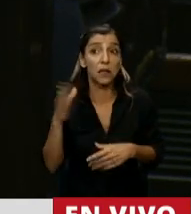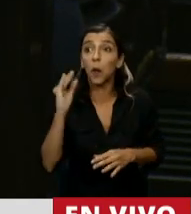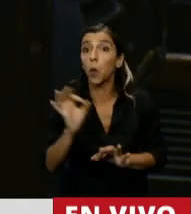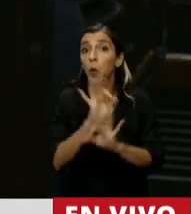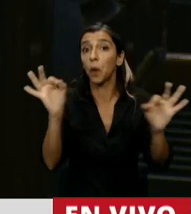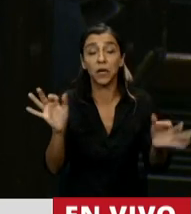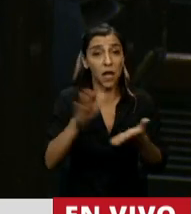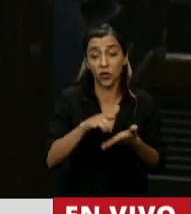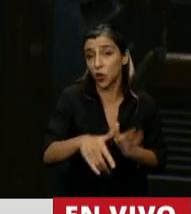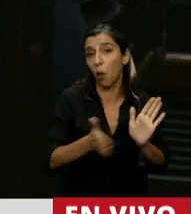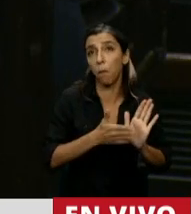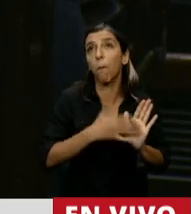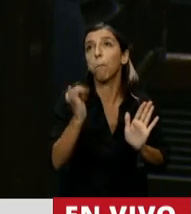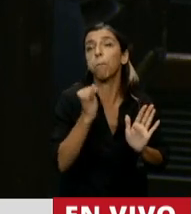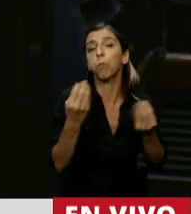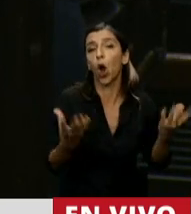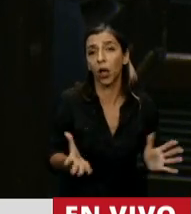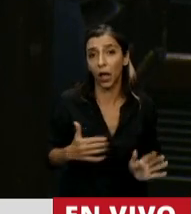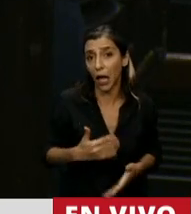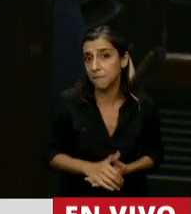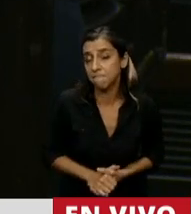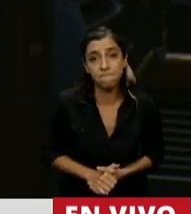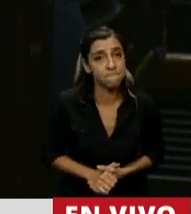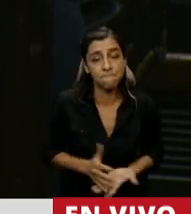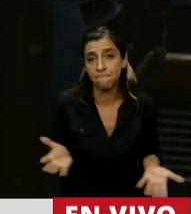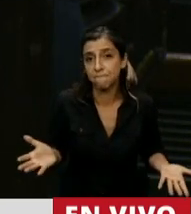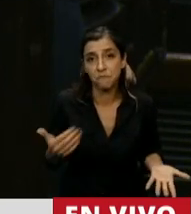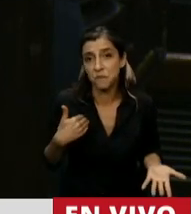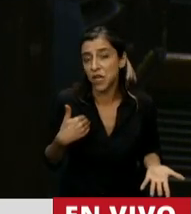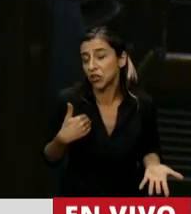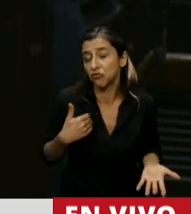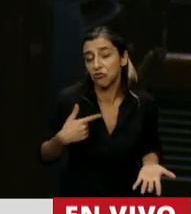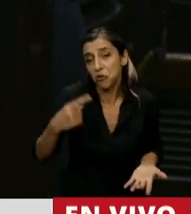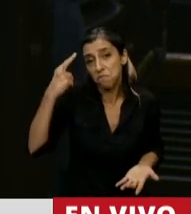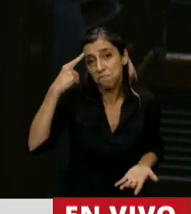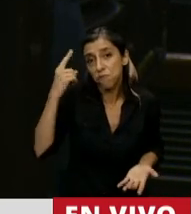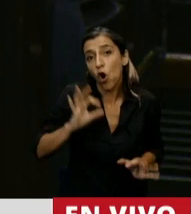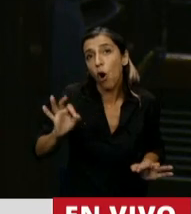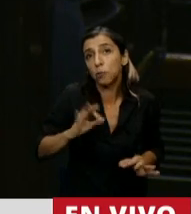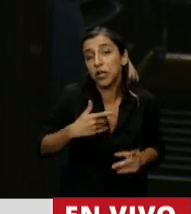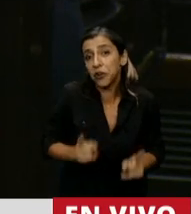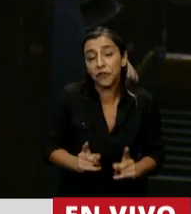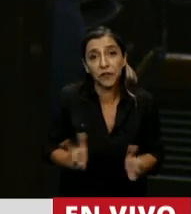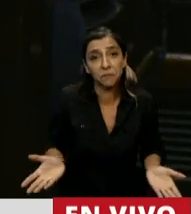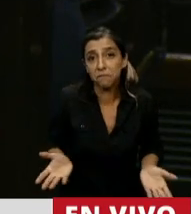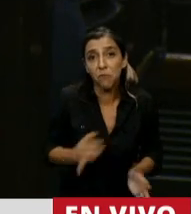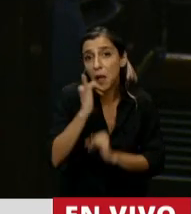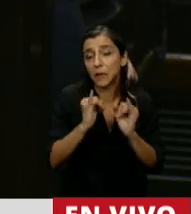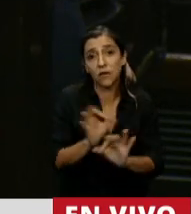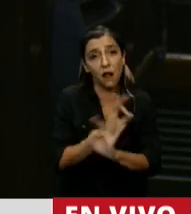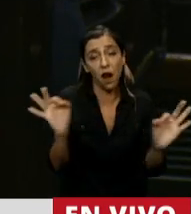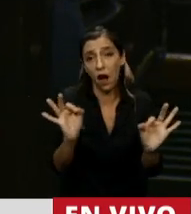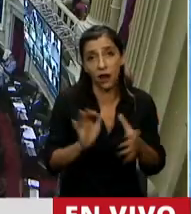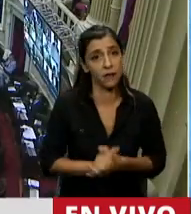fundamento por el cual pueda cambiar la opinión respecto a cómo voy a votar el día de hoy. Tengo que advertir que